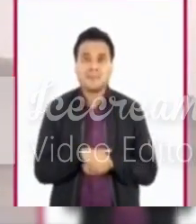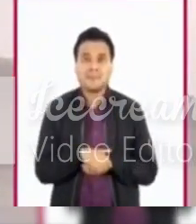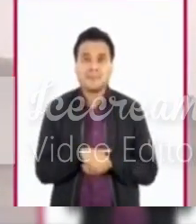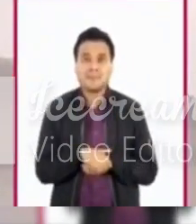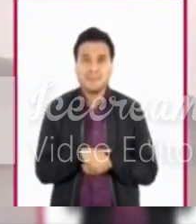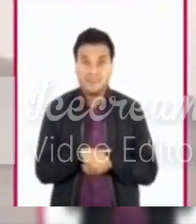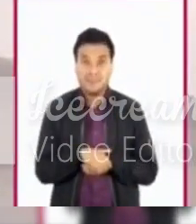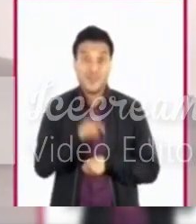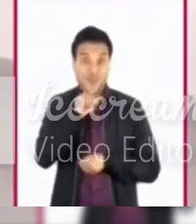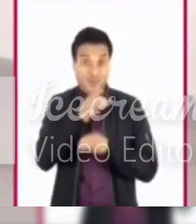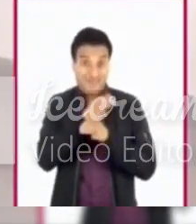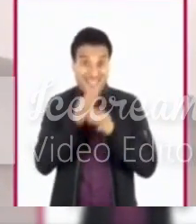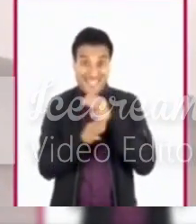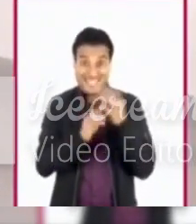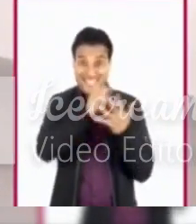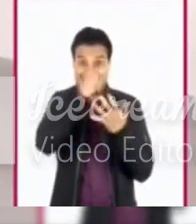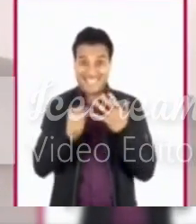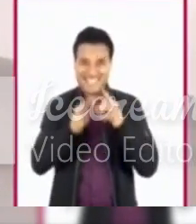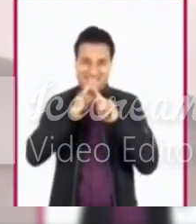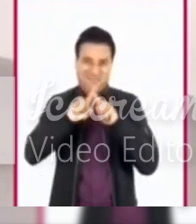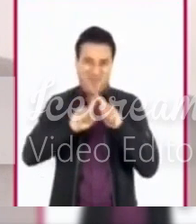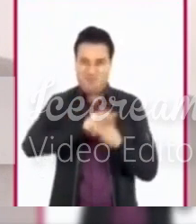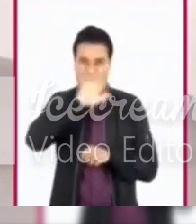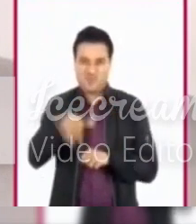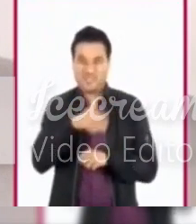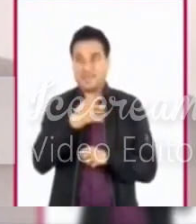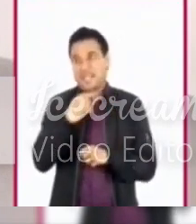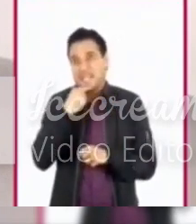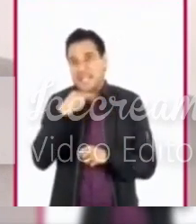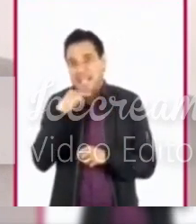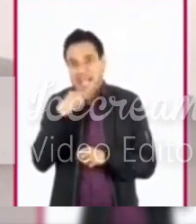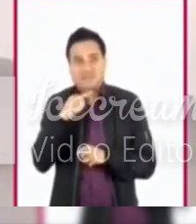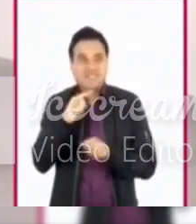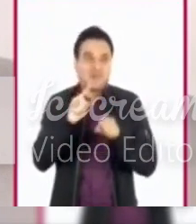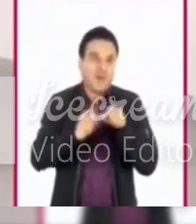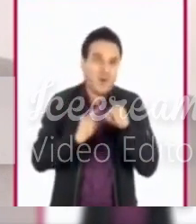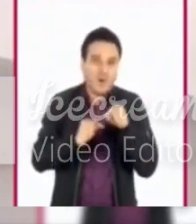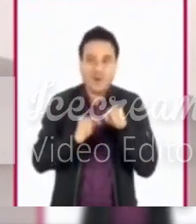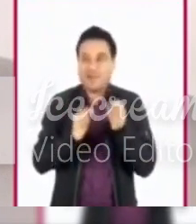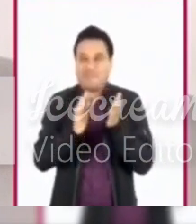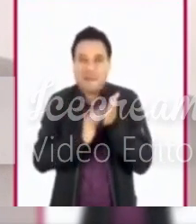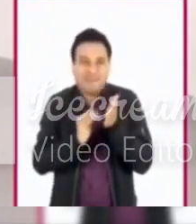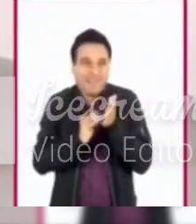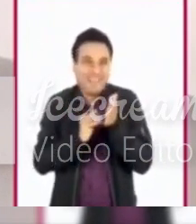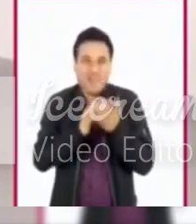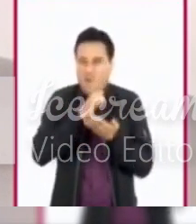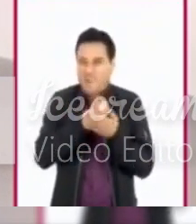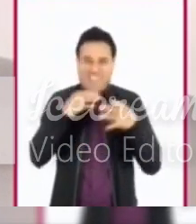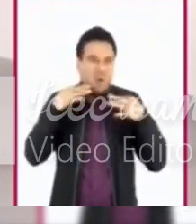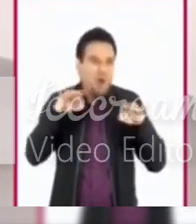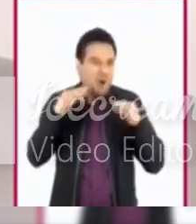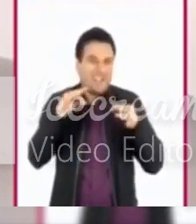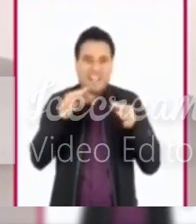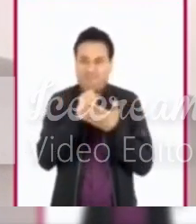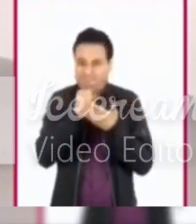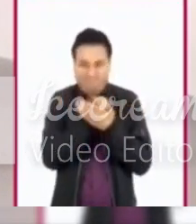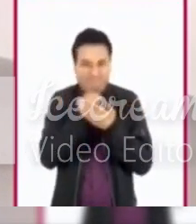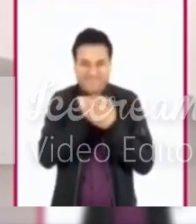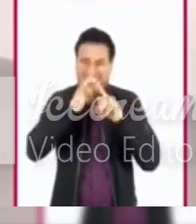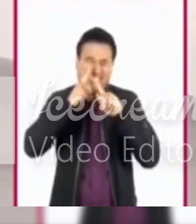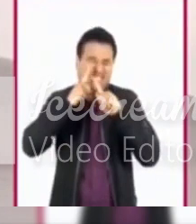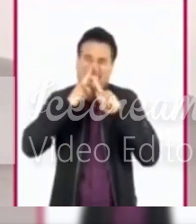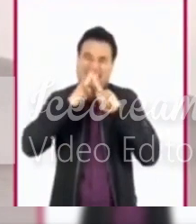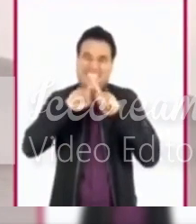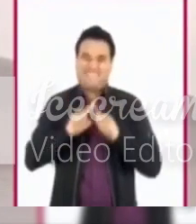Busca materiales que tengas en casa como colores de madera, pinturas, papel, hojas de tu cuaderno, crayolas o cualquier